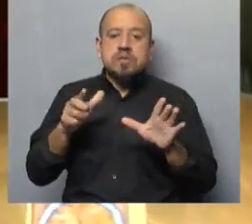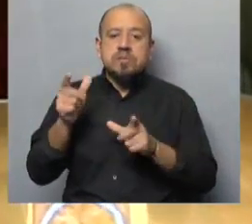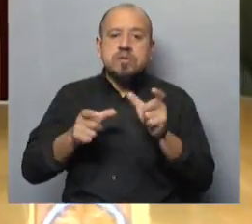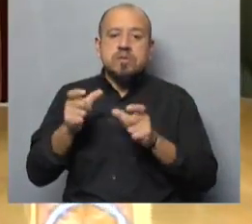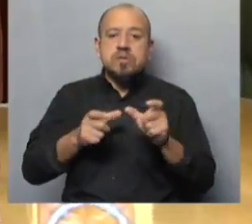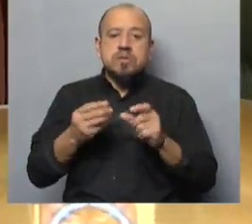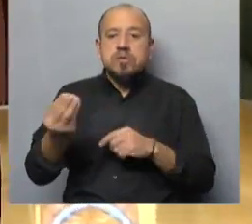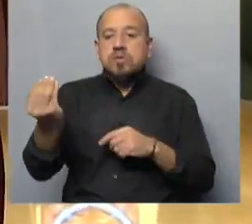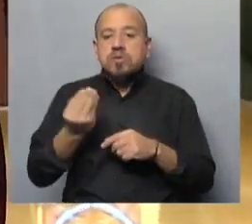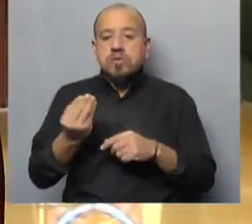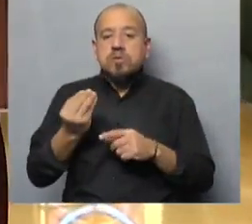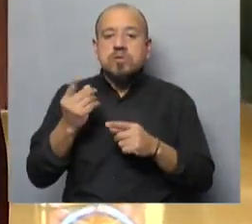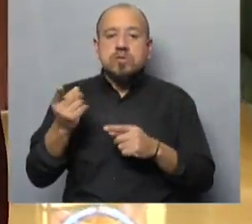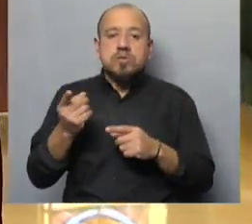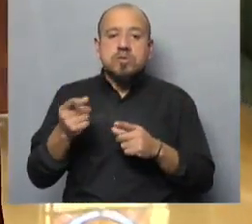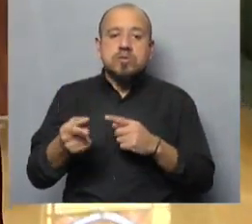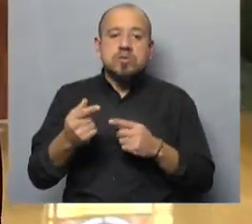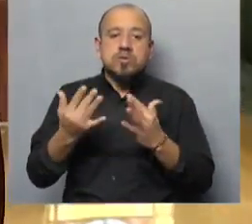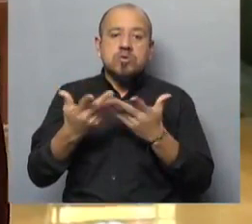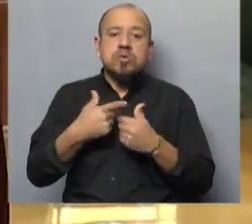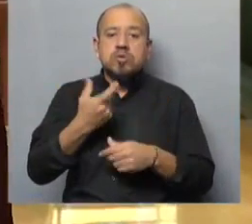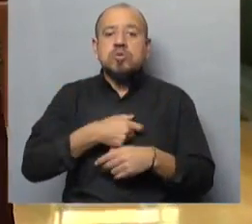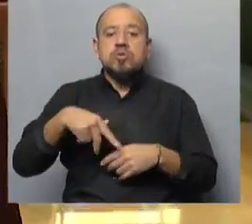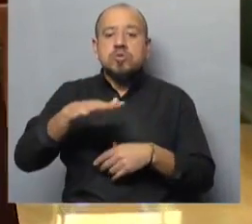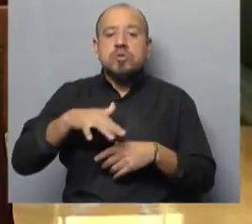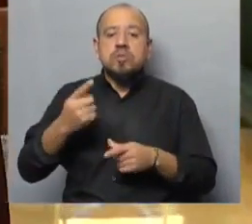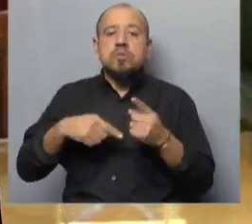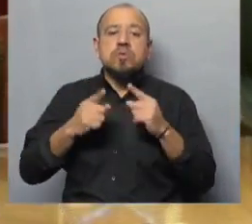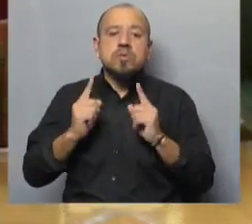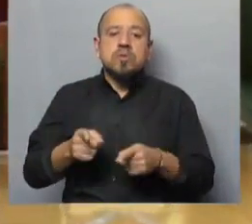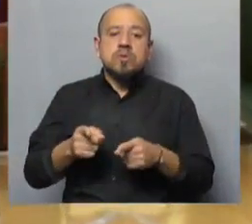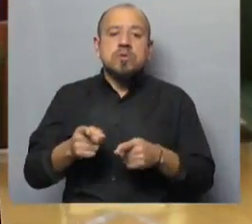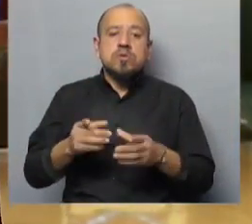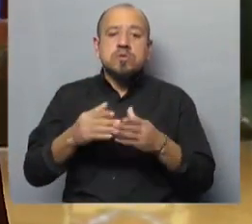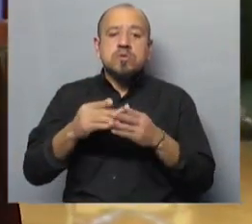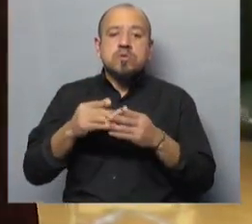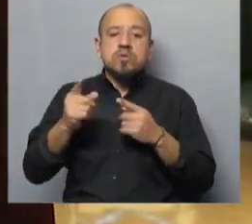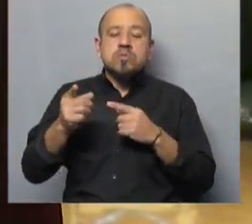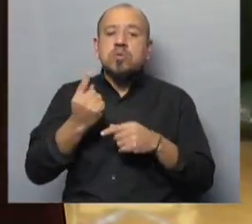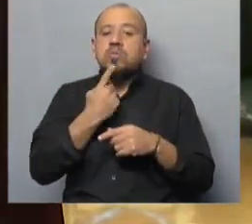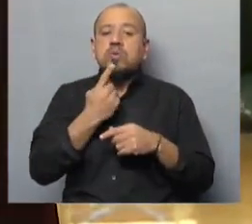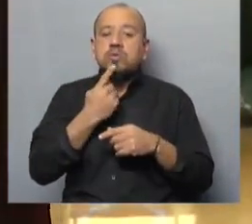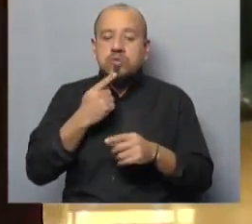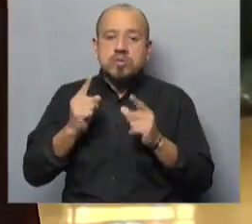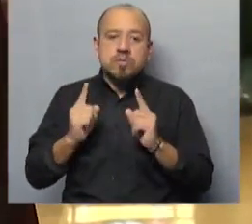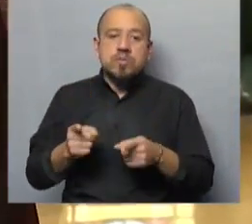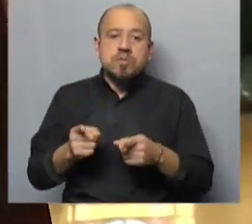que fueron postulados por organizaciones sociales pero también postulados por los parlamentarios por los legisladores